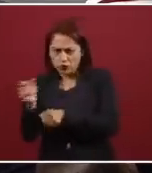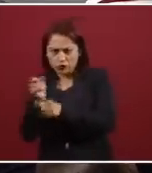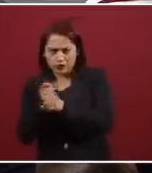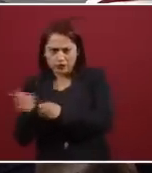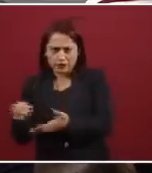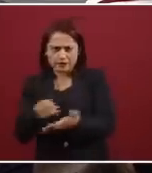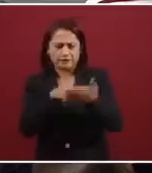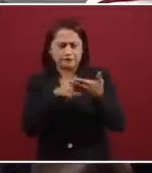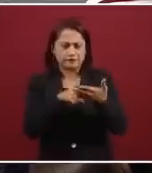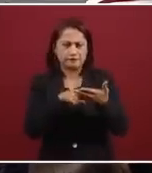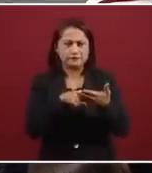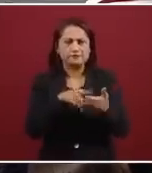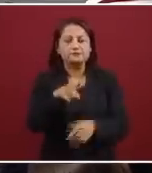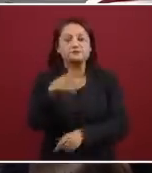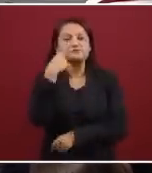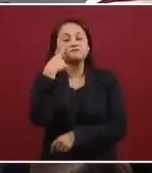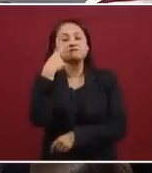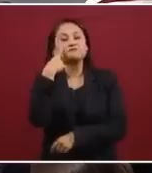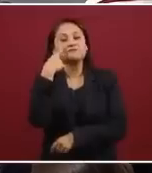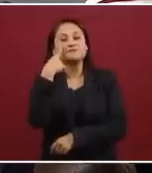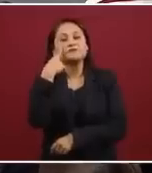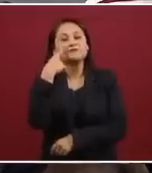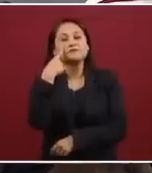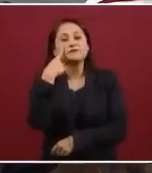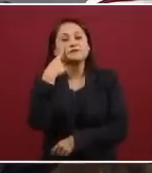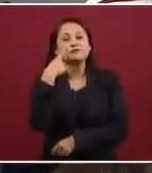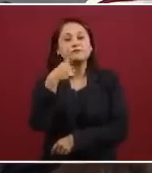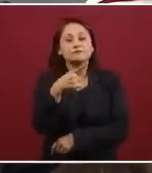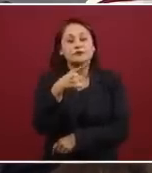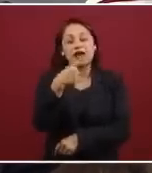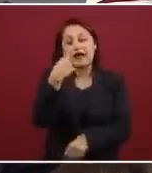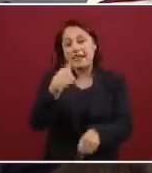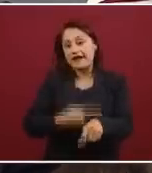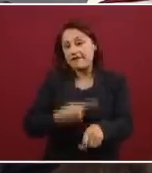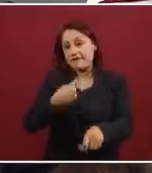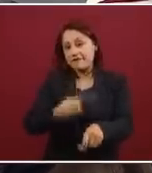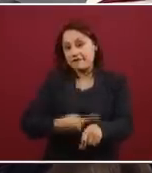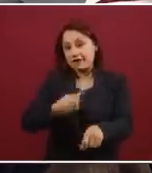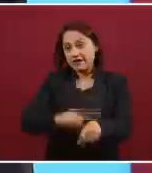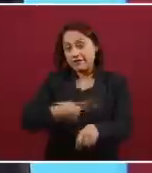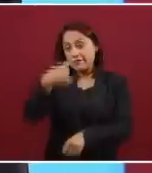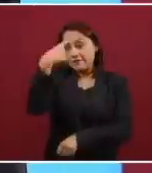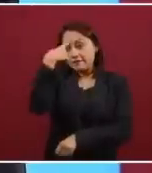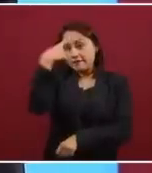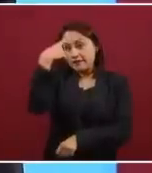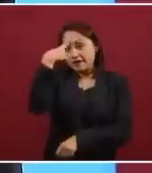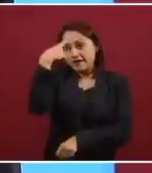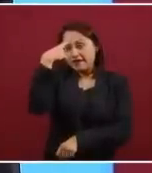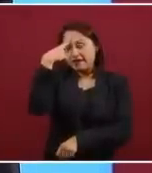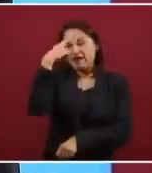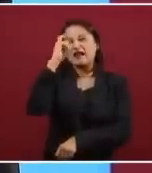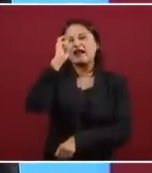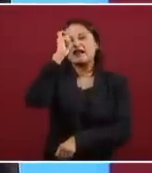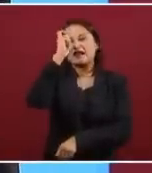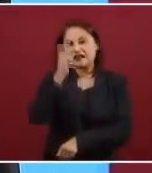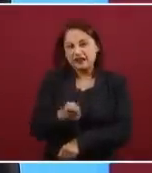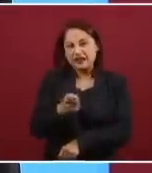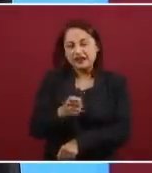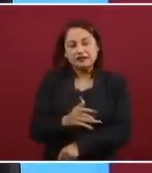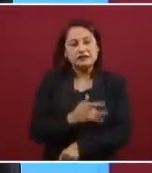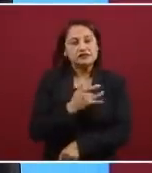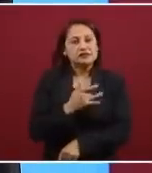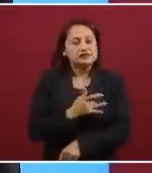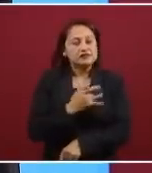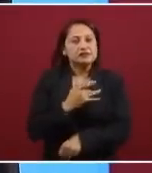Trastorno mental. A ver. Trastorno mental que se caracteriza por una inclinación o impulso